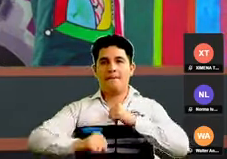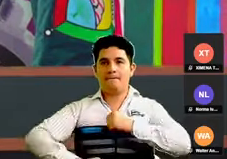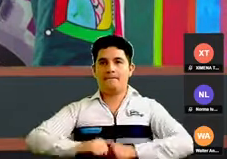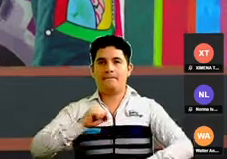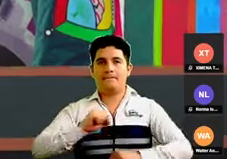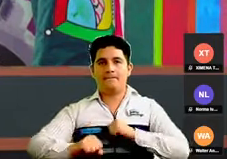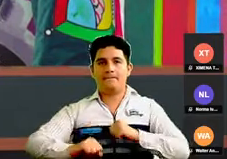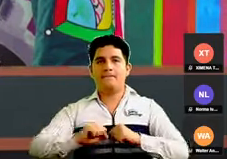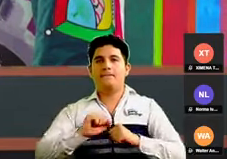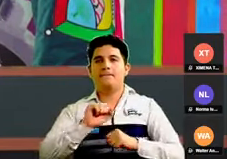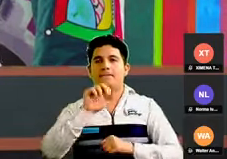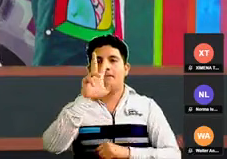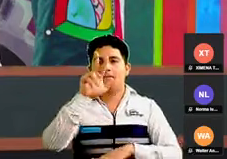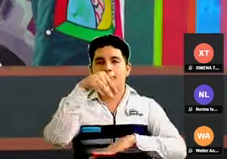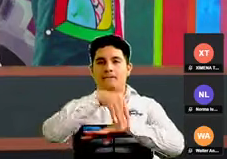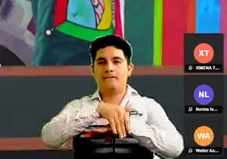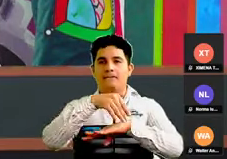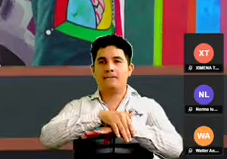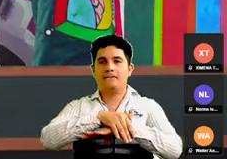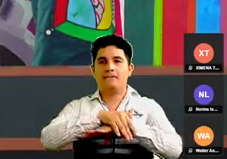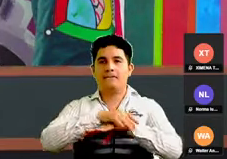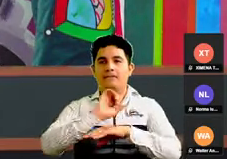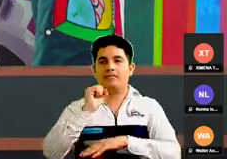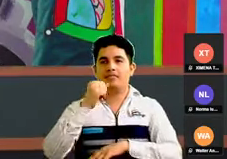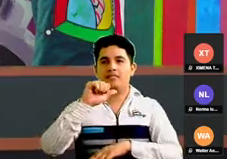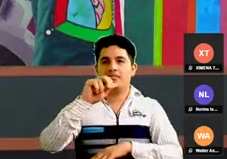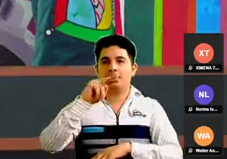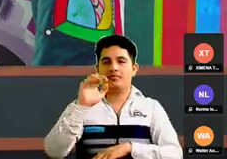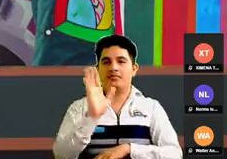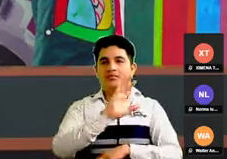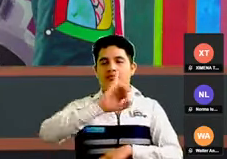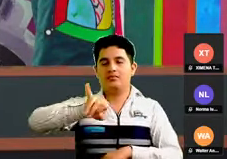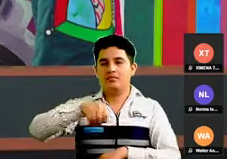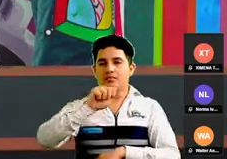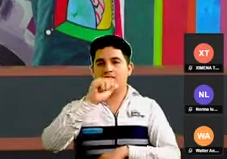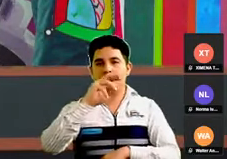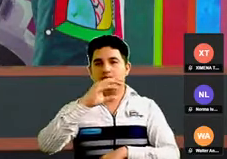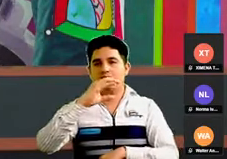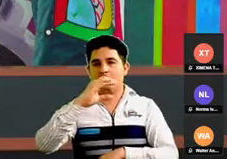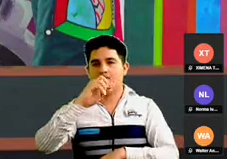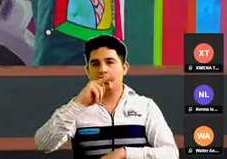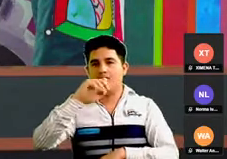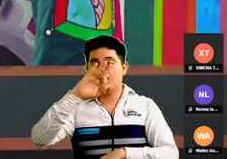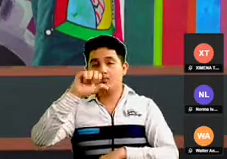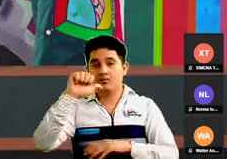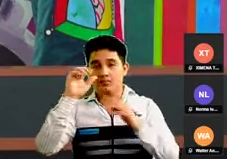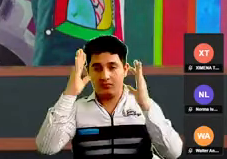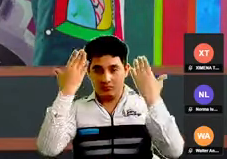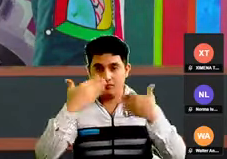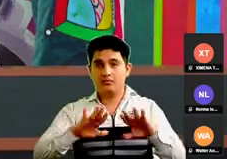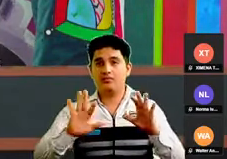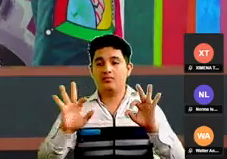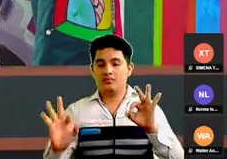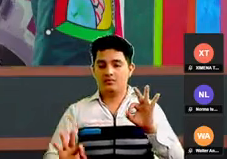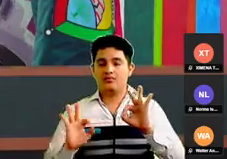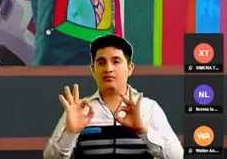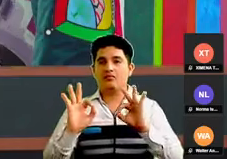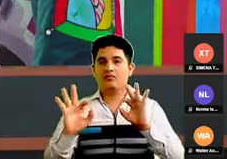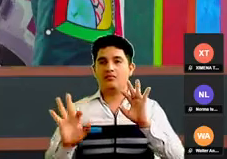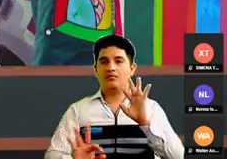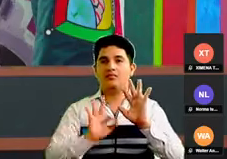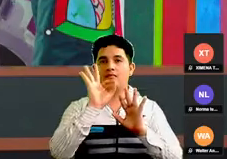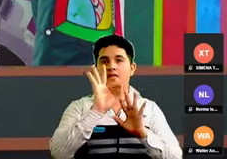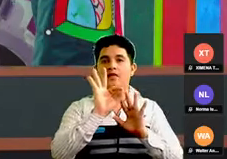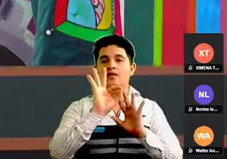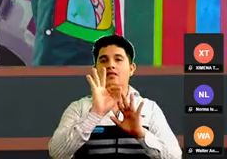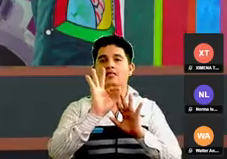a partir de las 3 de la tarde en San Jacinto de Búa. Vamos a tener ya la elección de Reina de